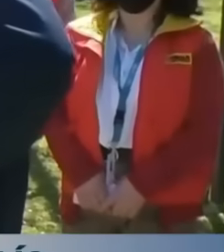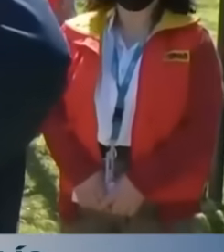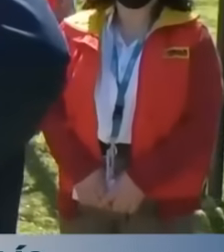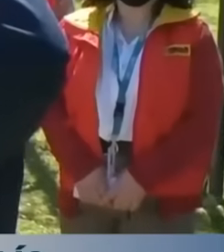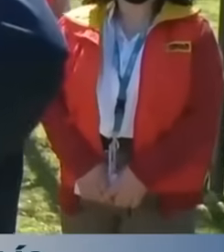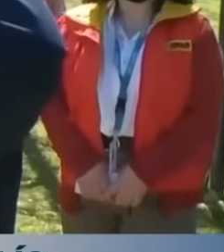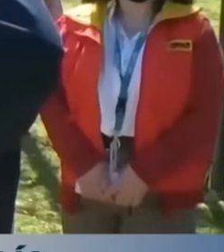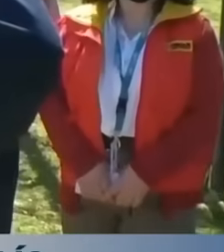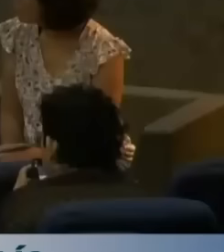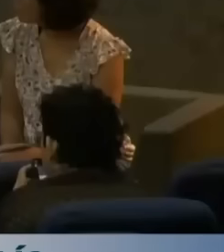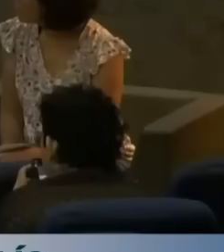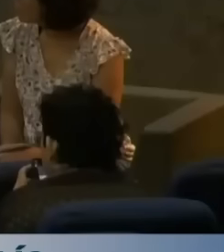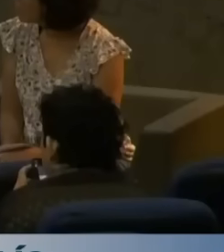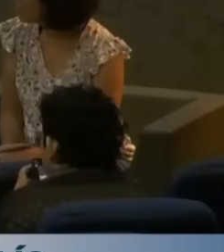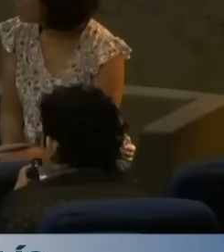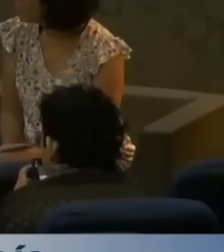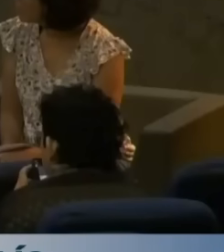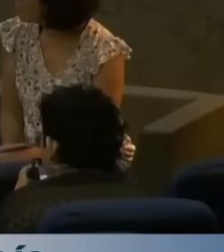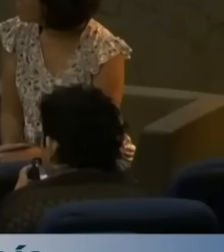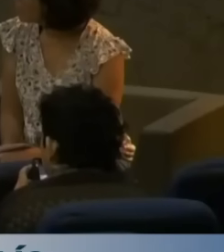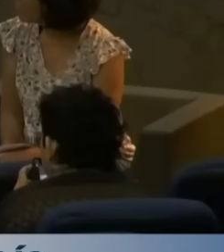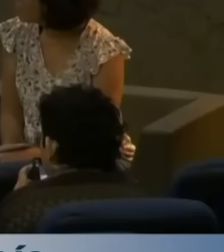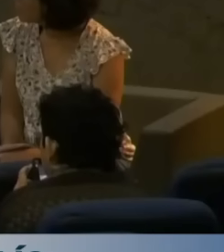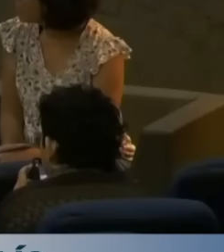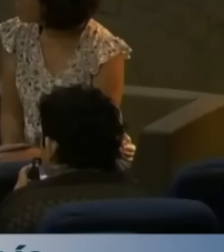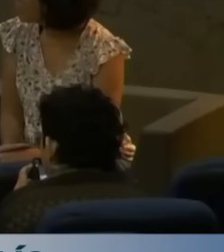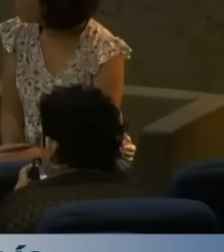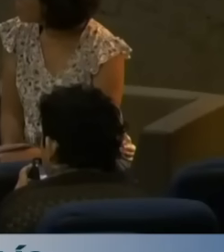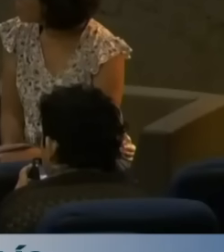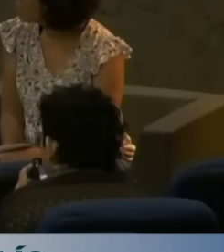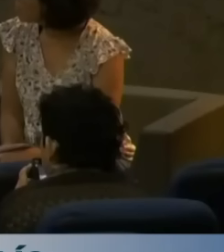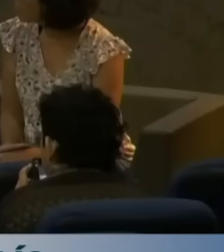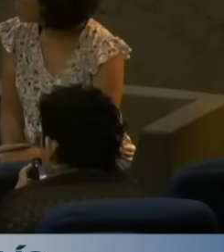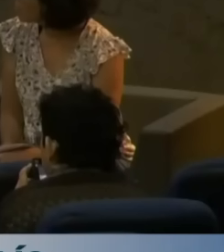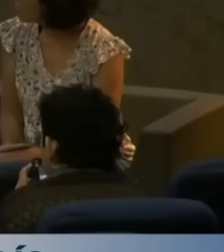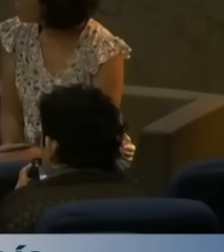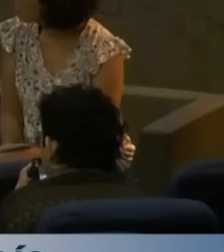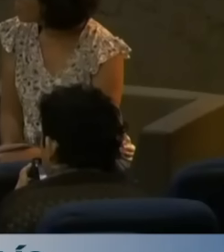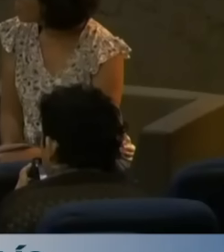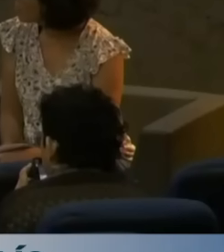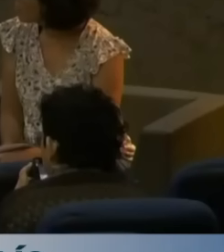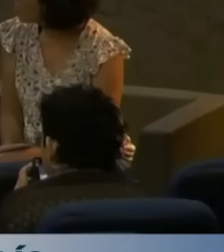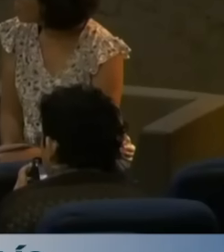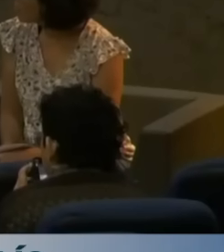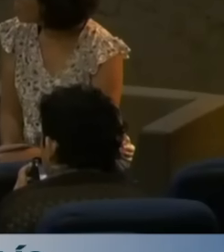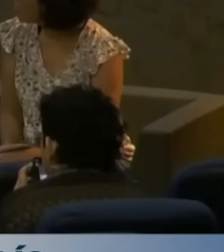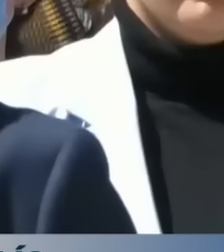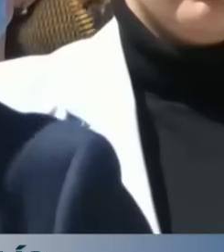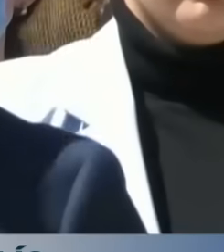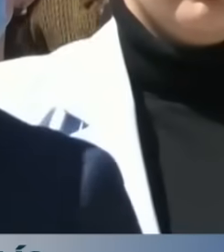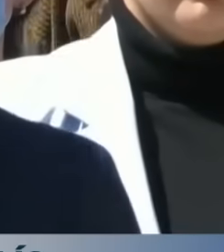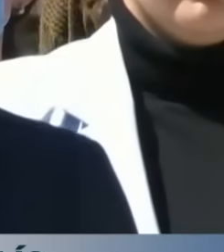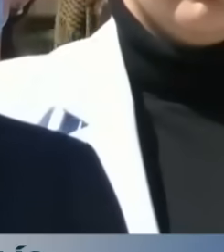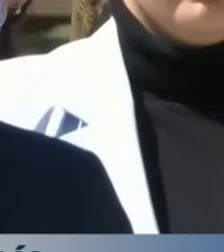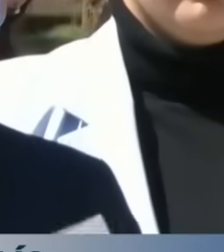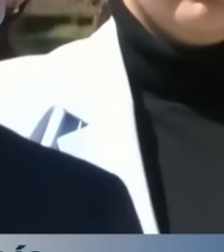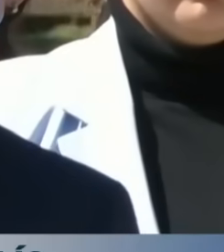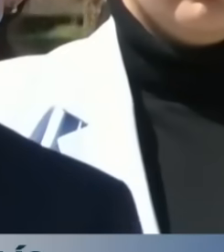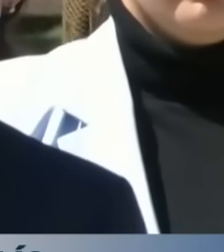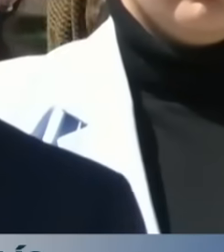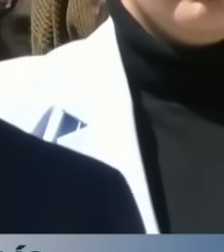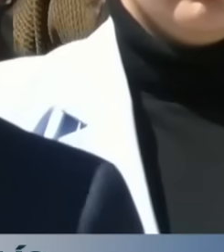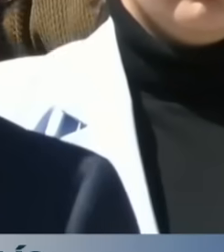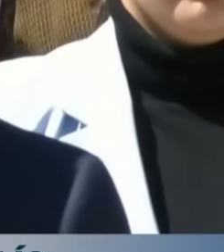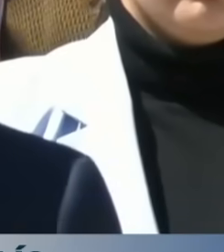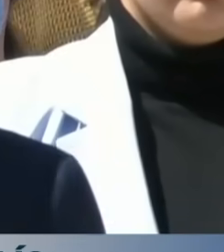visto de corrupción nosotros a propósito de las fundaciones no dicen relación con la falta de capacitación. En